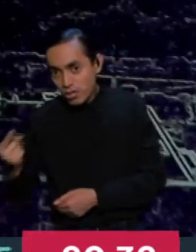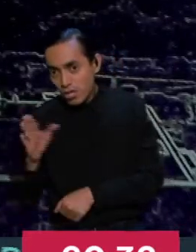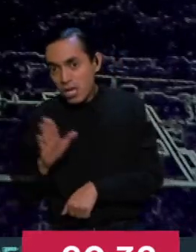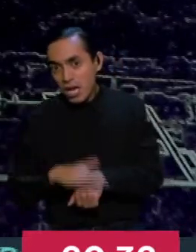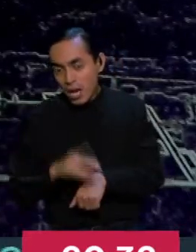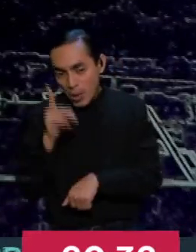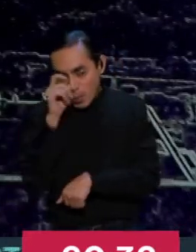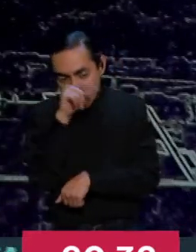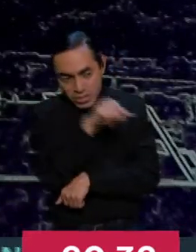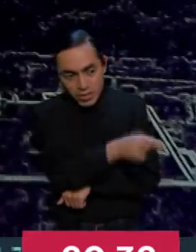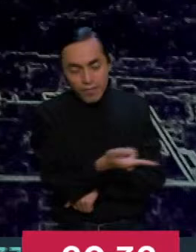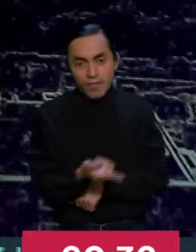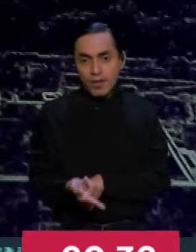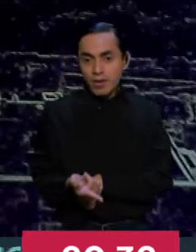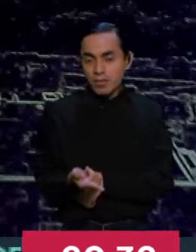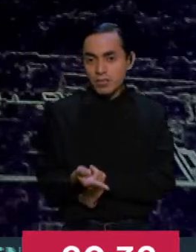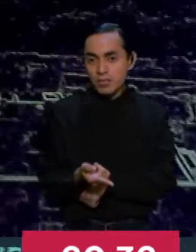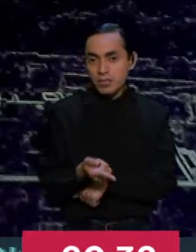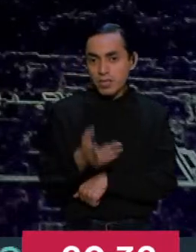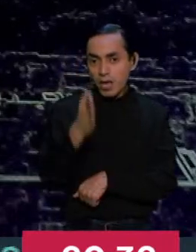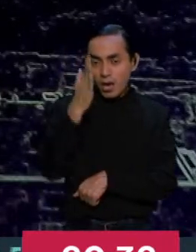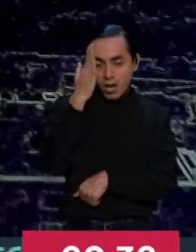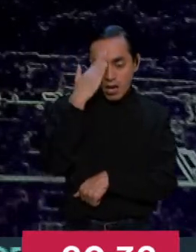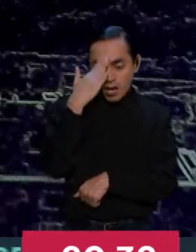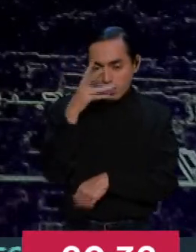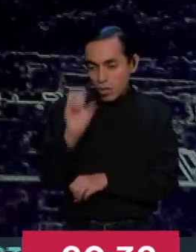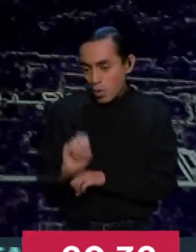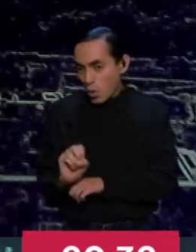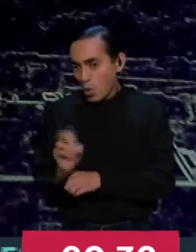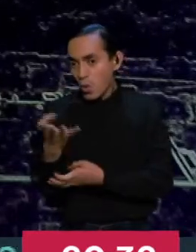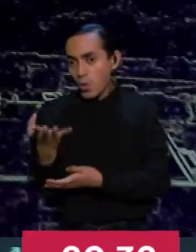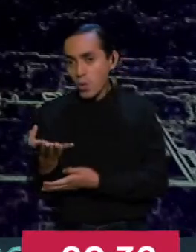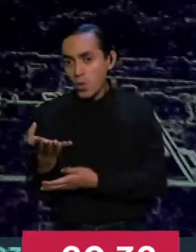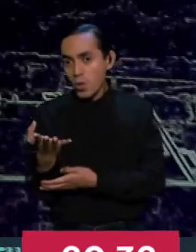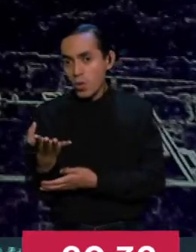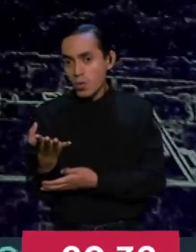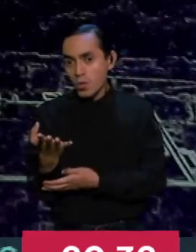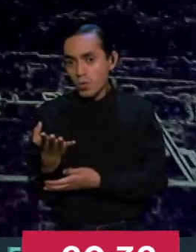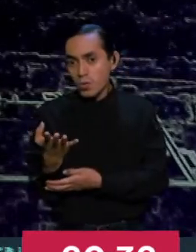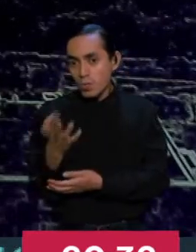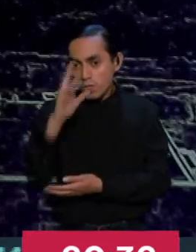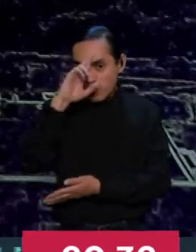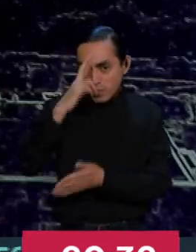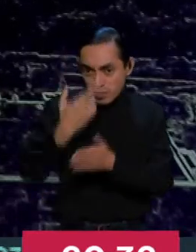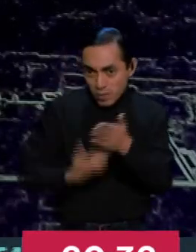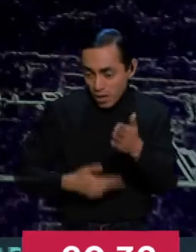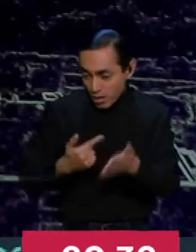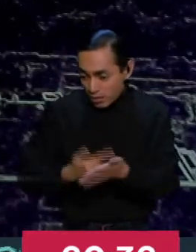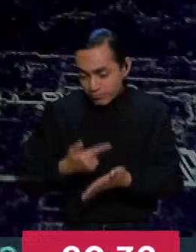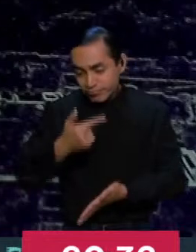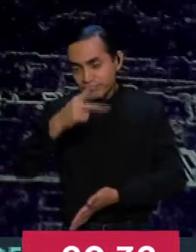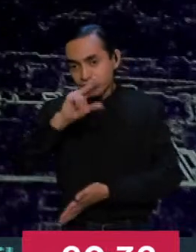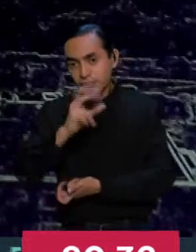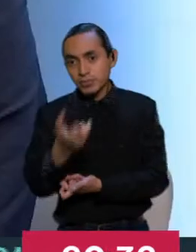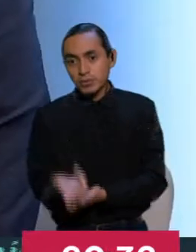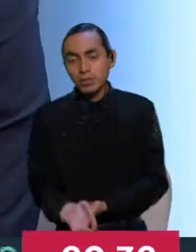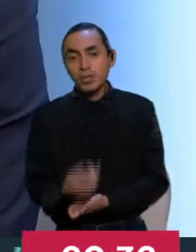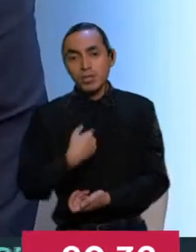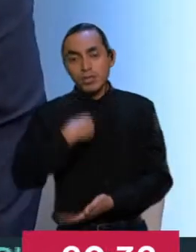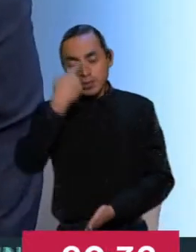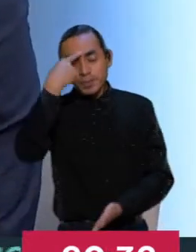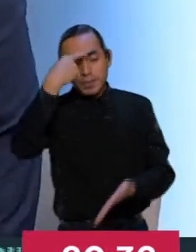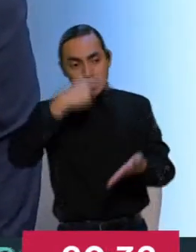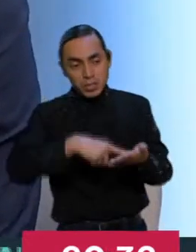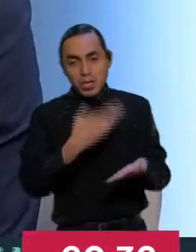sobre ellos caigan penas más duras que por un adulto. Sí, yo complementaría, creo que una de las